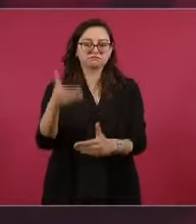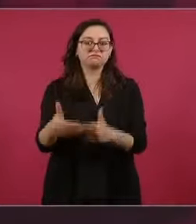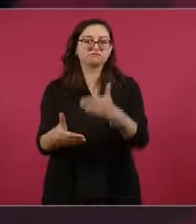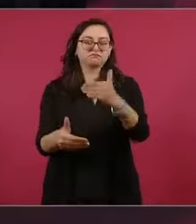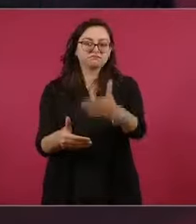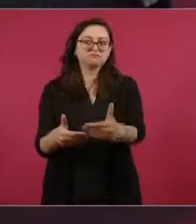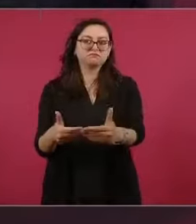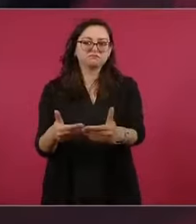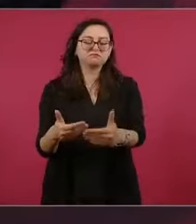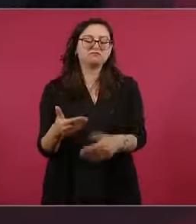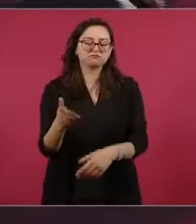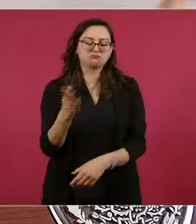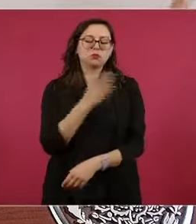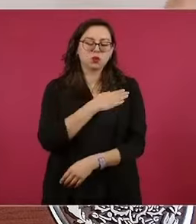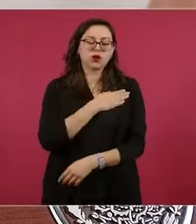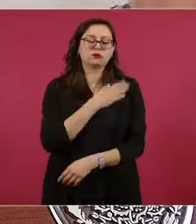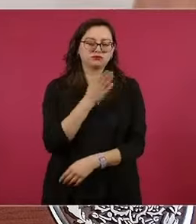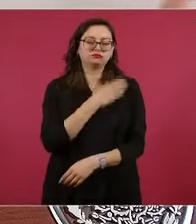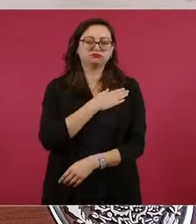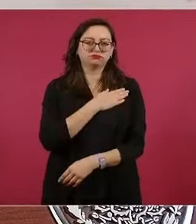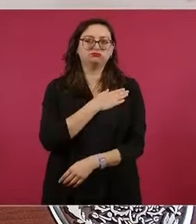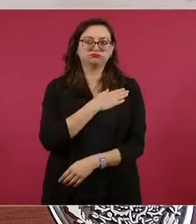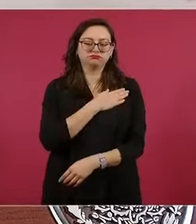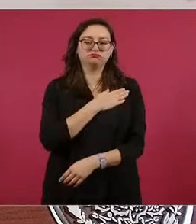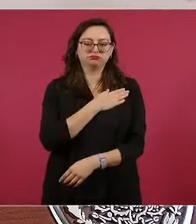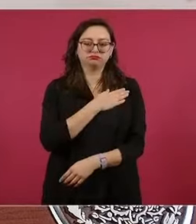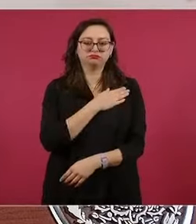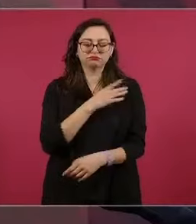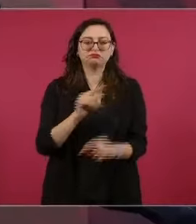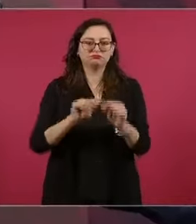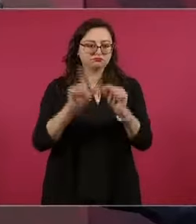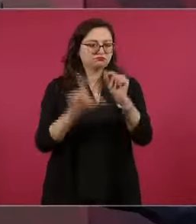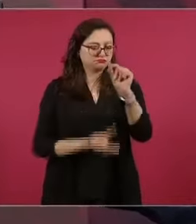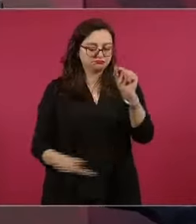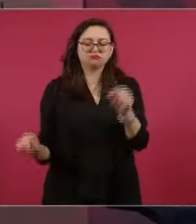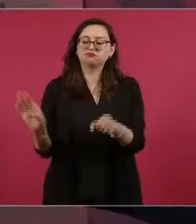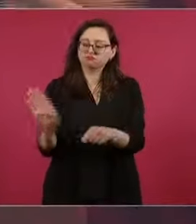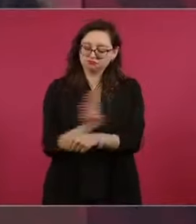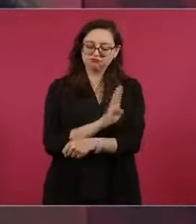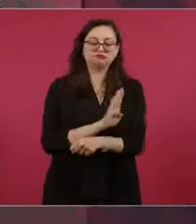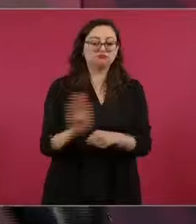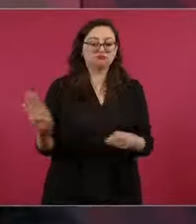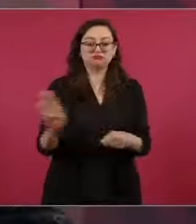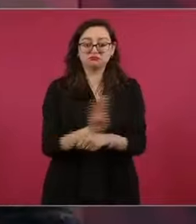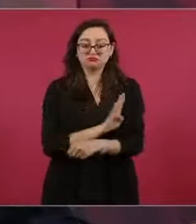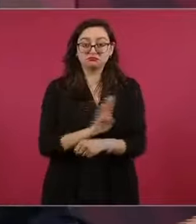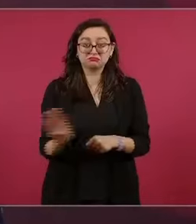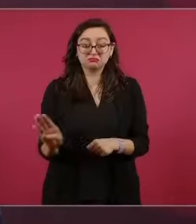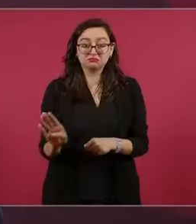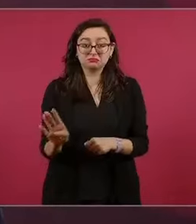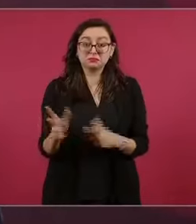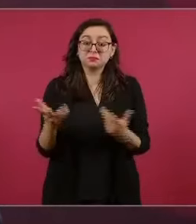va a ser bueno para el pueblo. Si no,